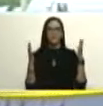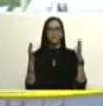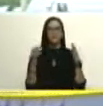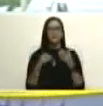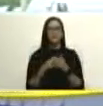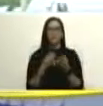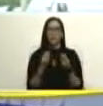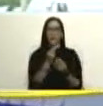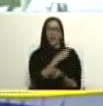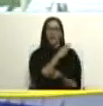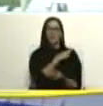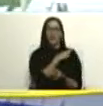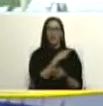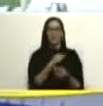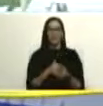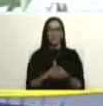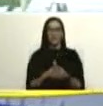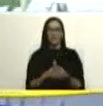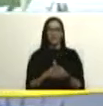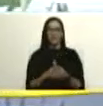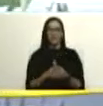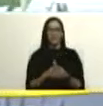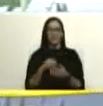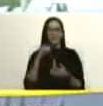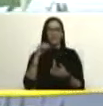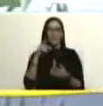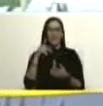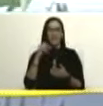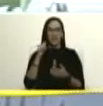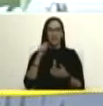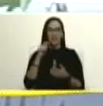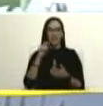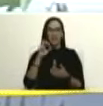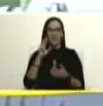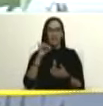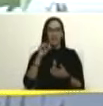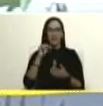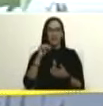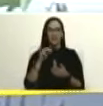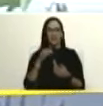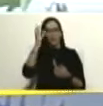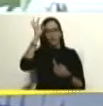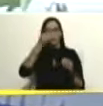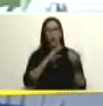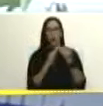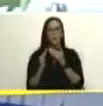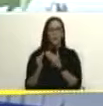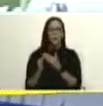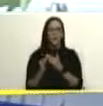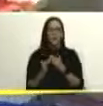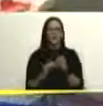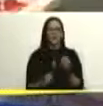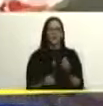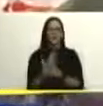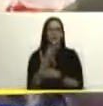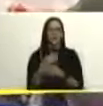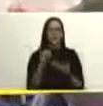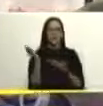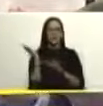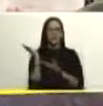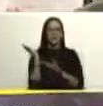Pura jefa. Caterín González, jefa territorial del Consejo Comunal Renacer de Pérez